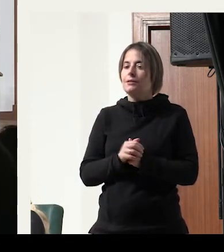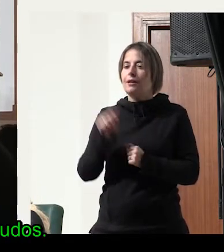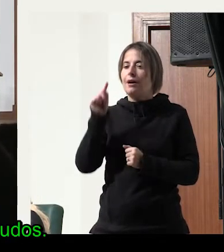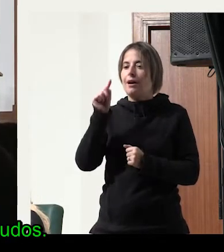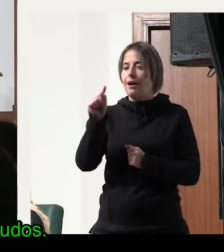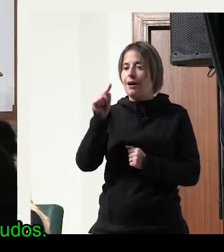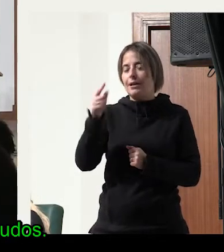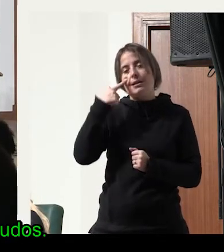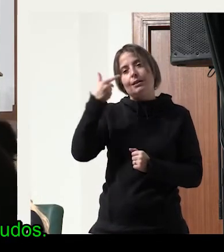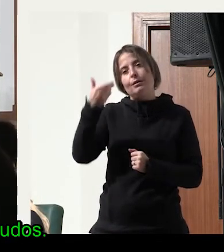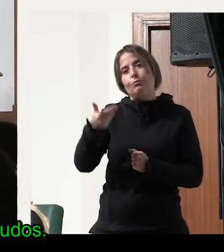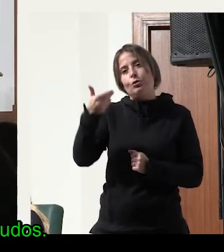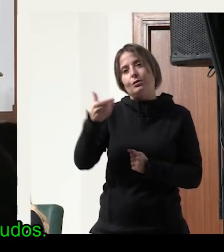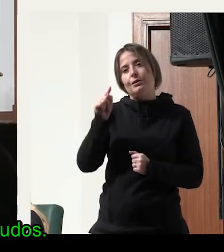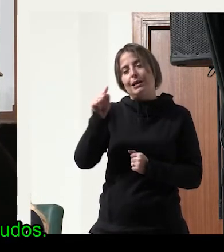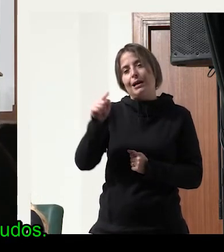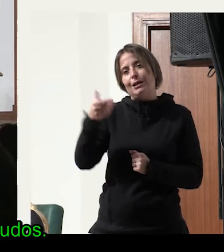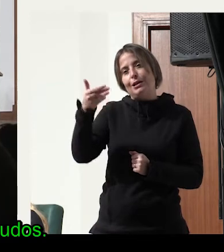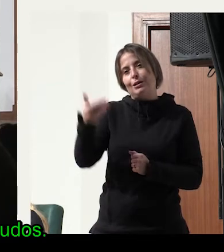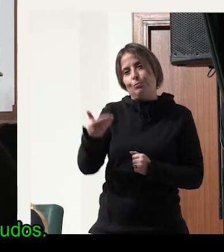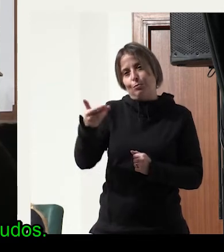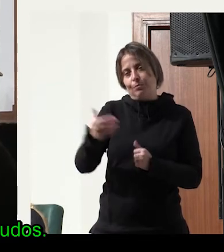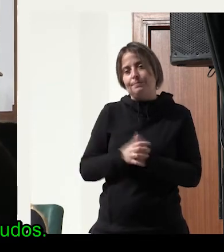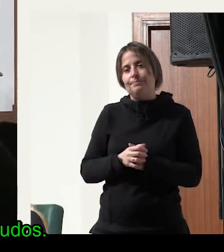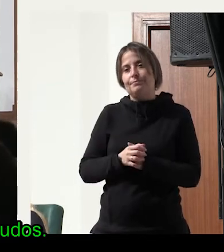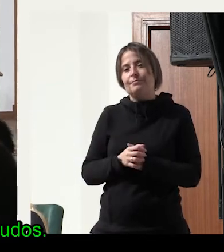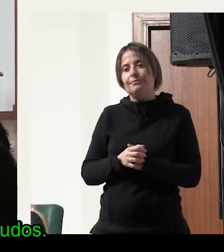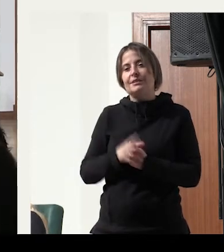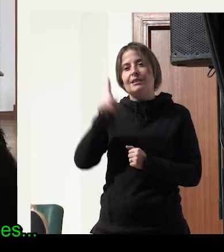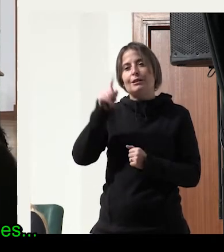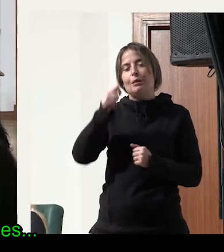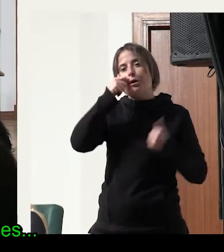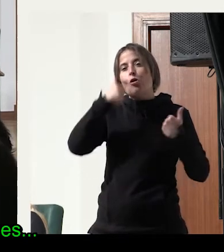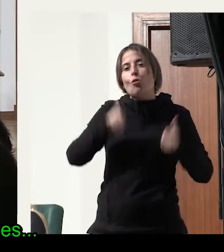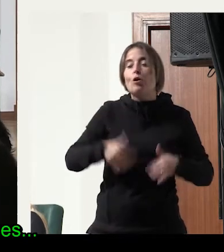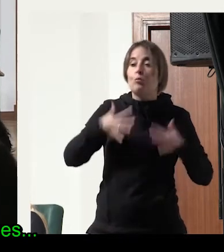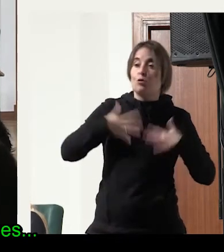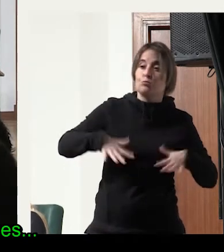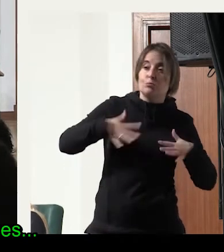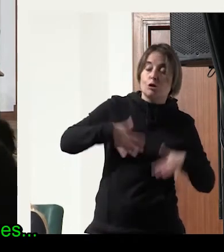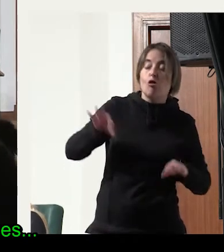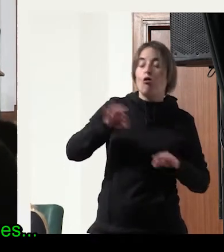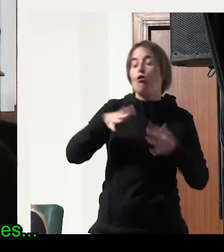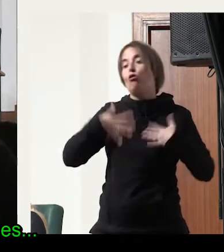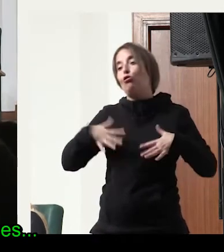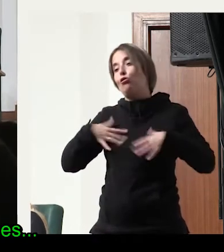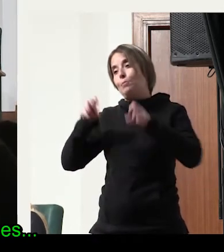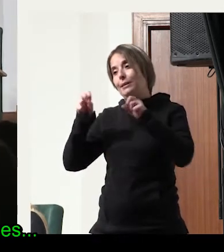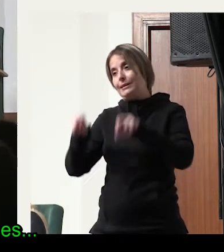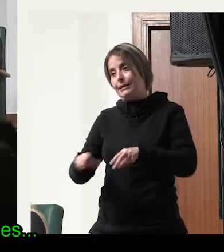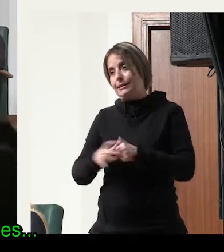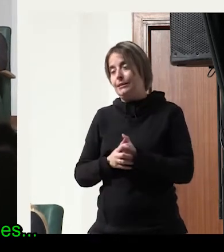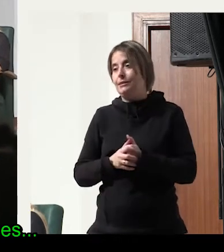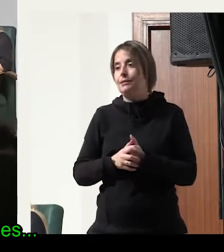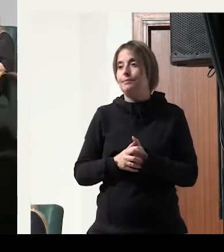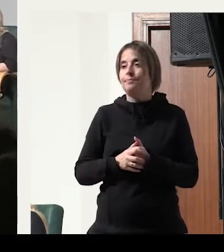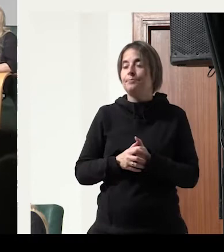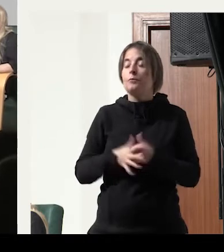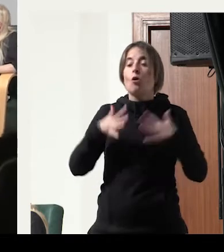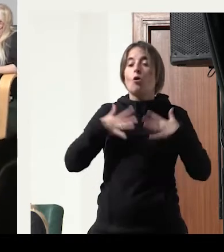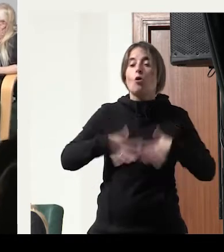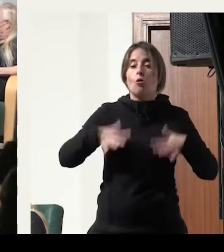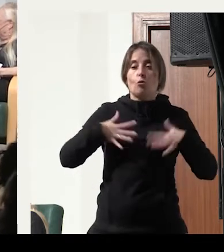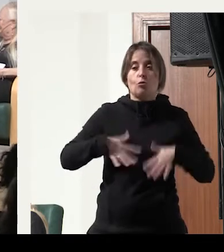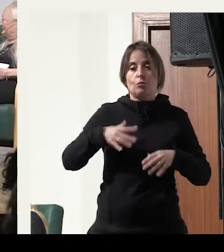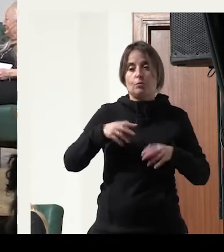De, por otra parte, bueno, cuerpos vestidos y cuerpos desnudos, quiero decir las también, dos. Pero también. Bueno, el cuerpo desnudo yo creo que es,